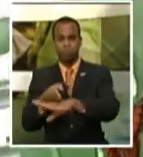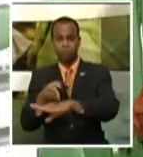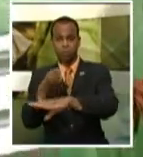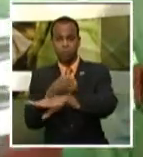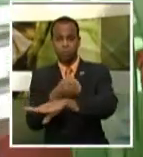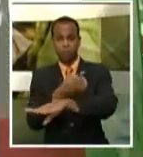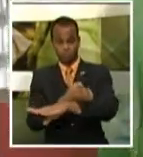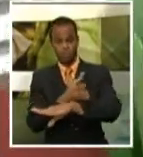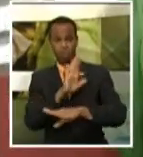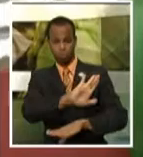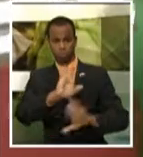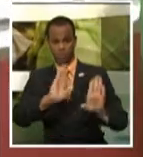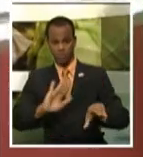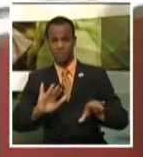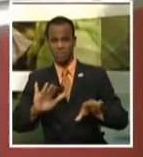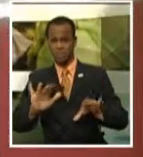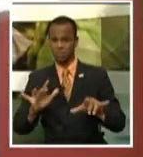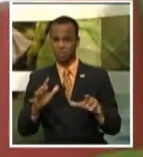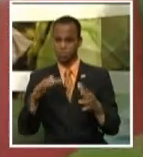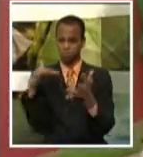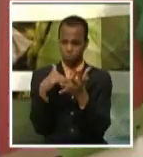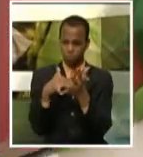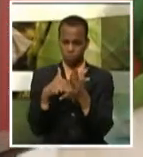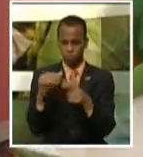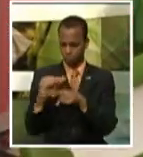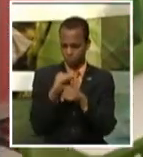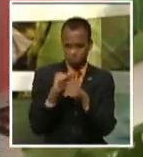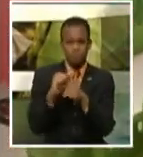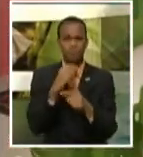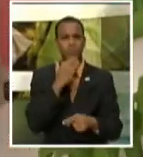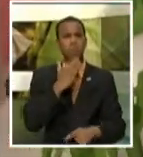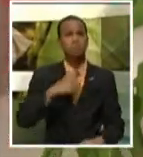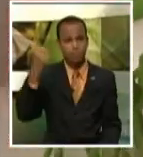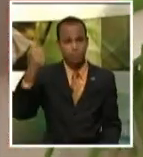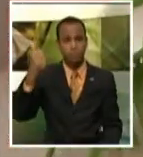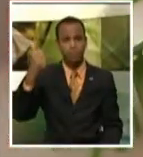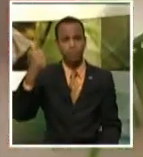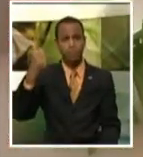hijos. En estos momentos